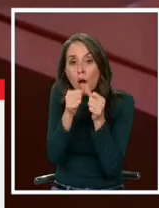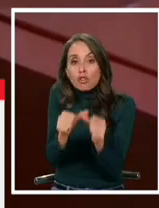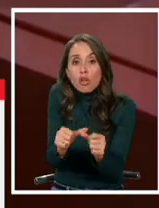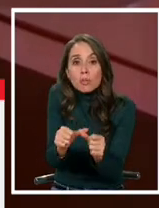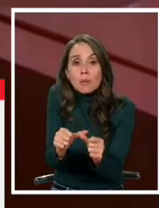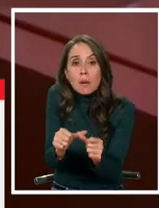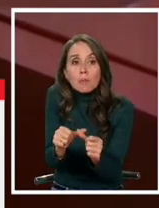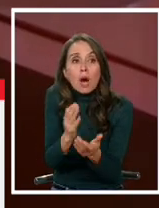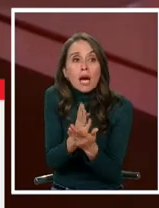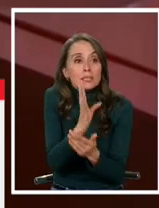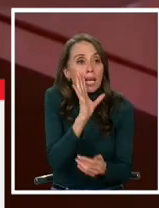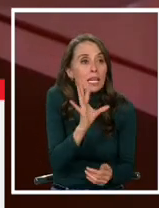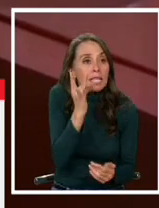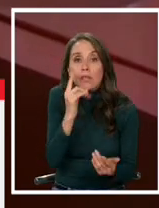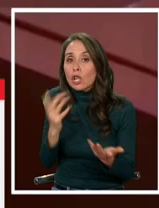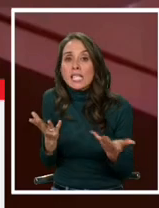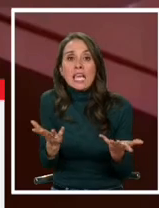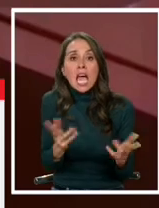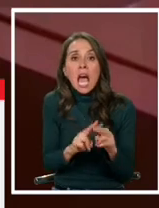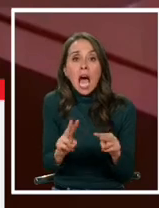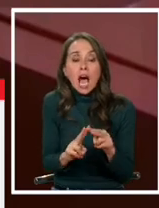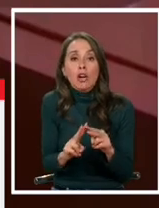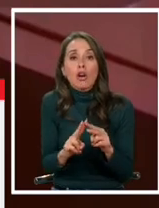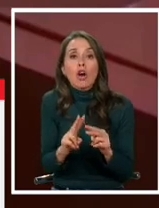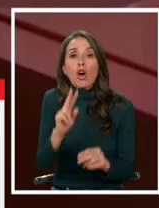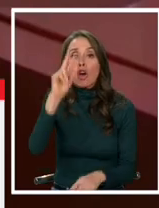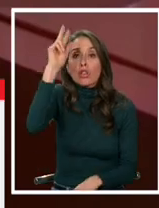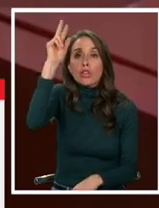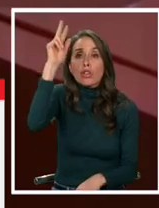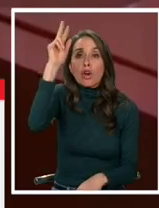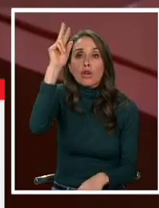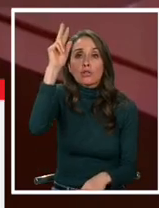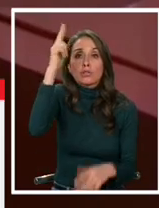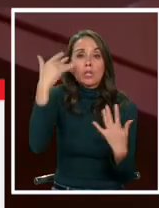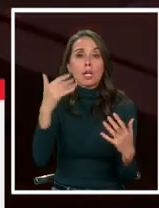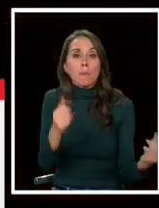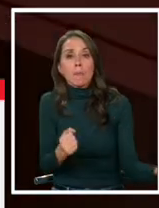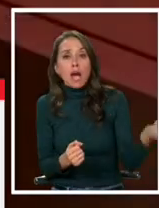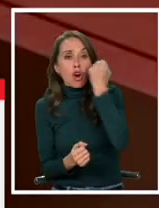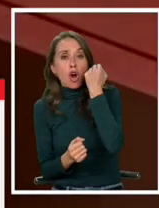tengo hasta que descubra lo que tengo que hacer Dios me acaba de